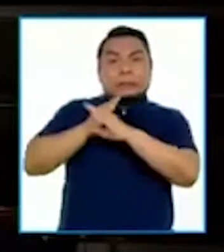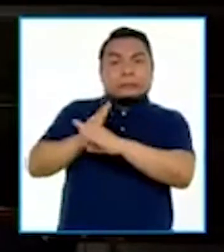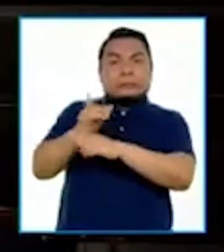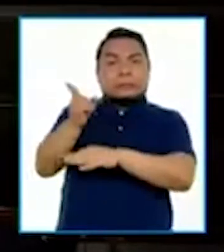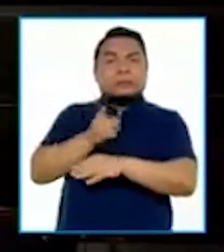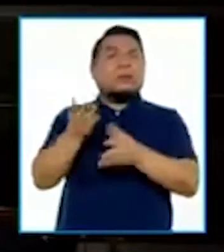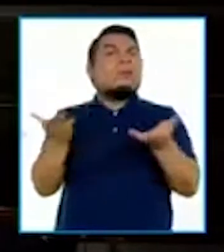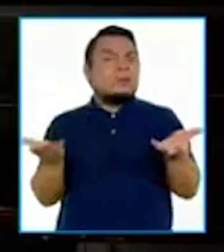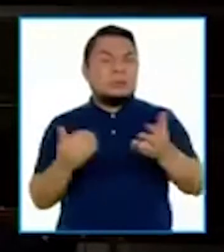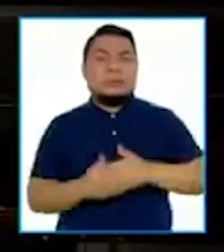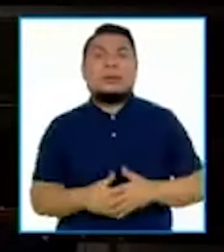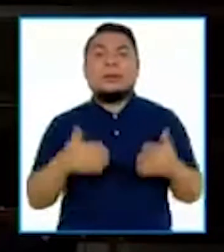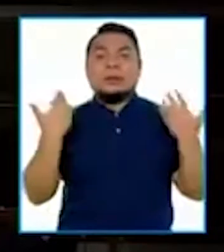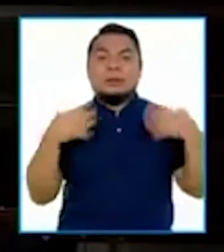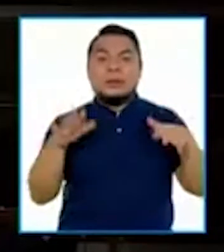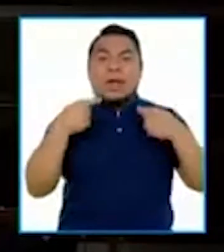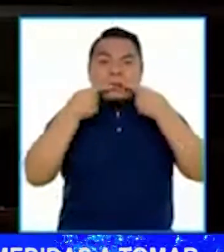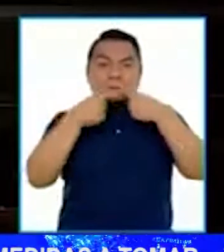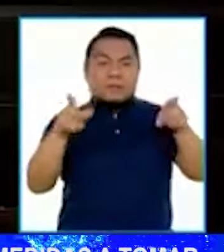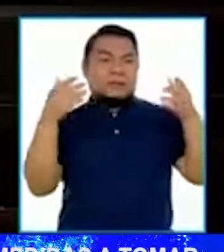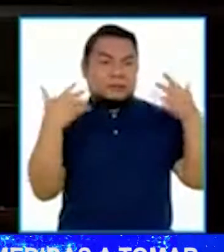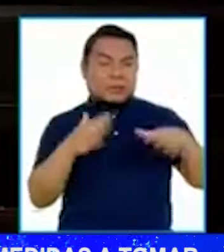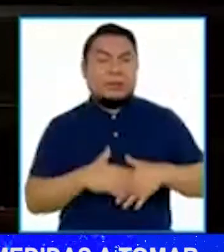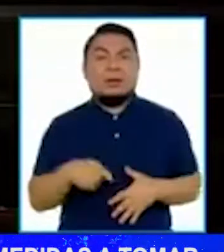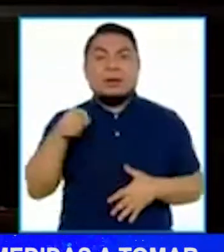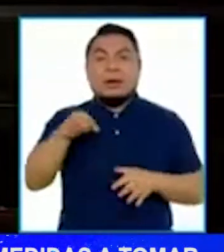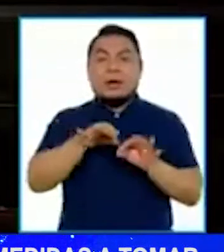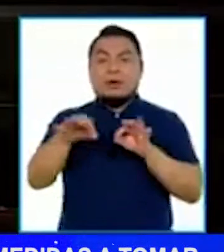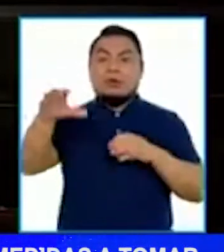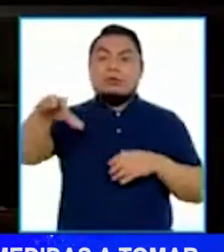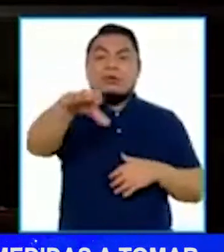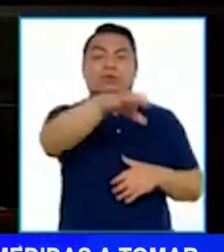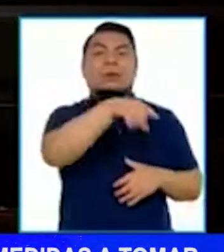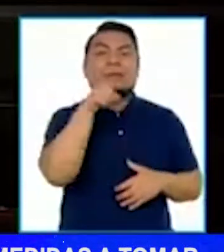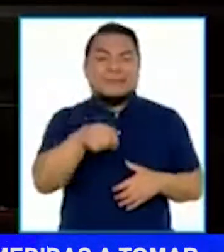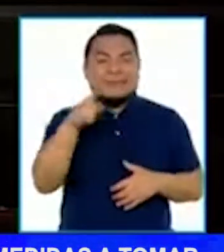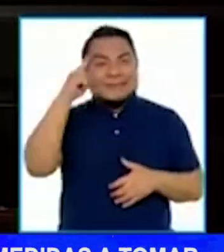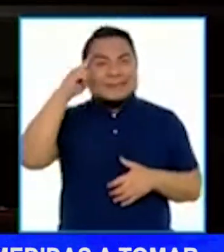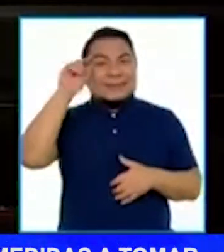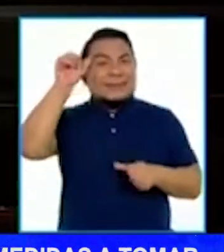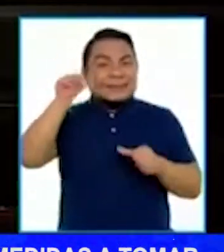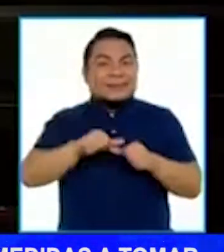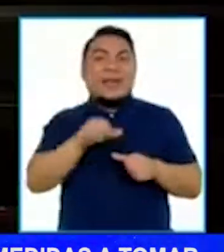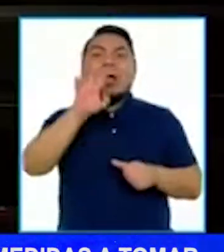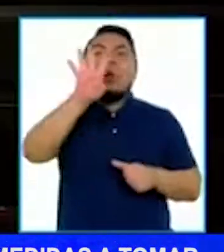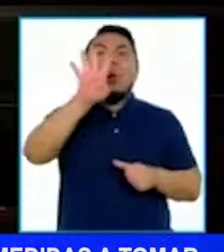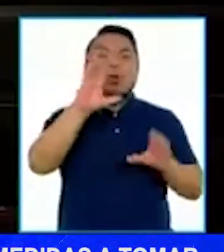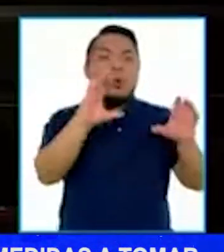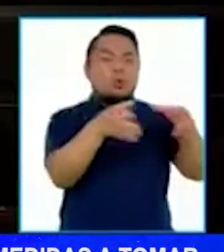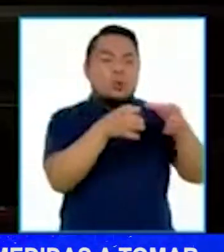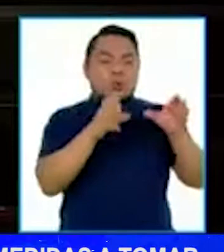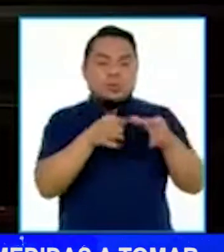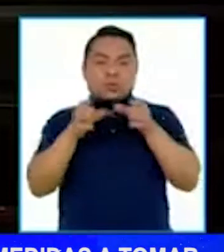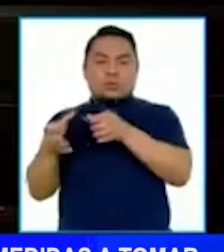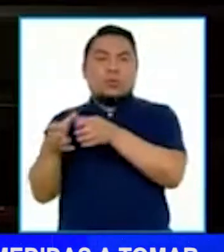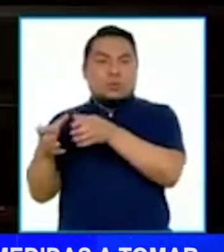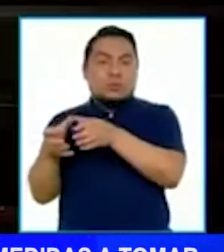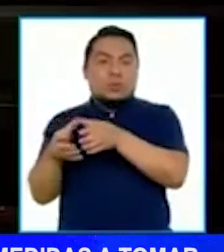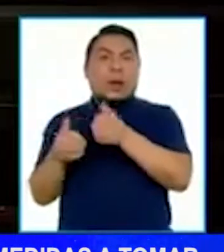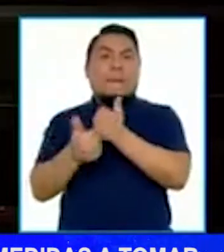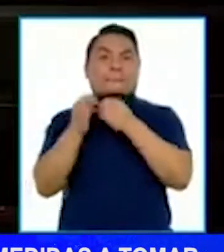contagio, como ya habíamos informado, las regiones fueron clasificadas en 4 grupos de